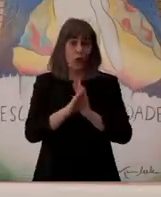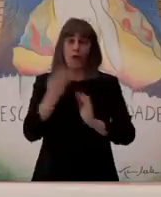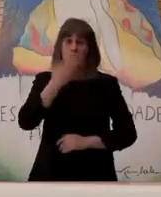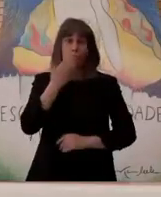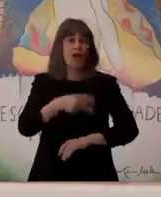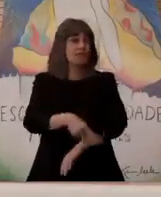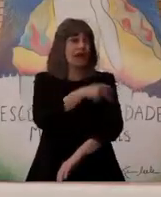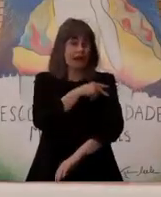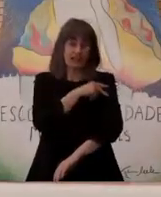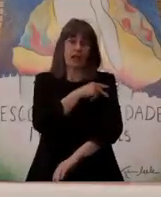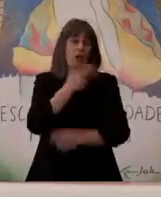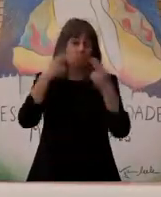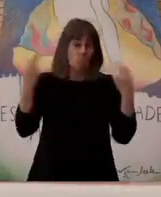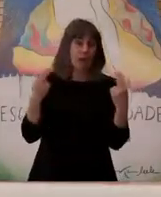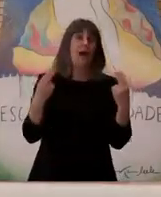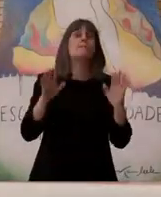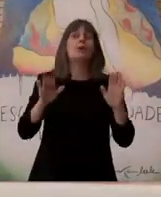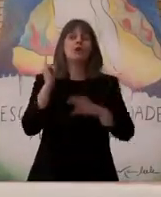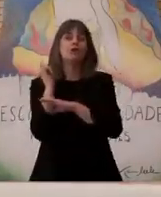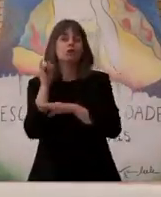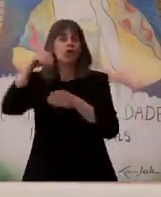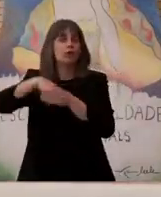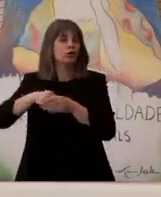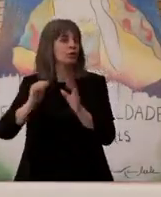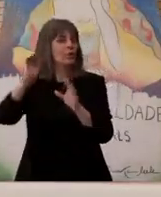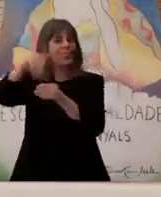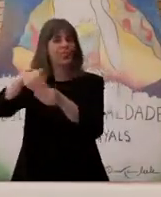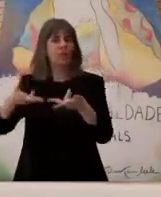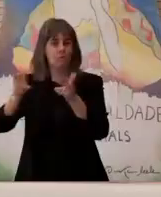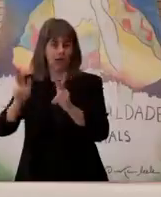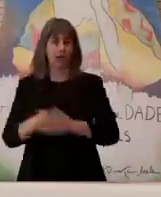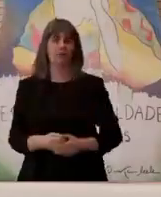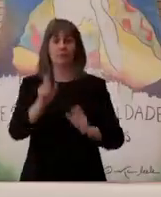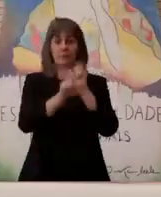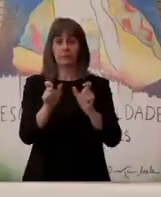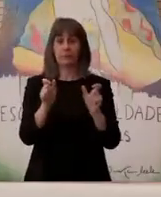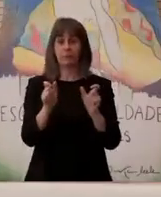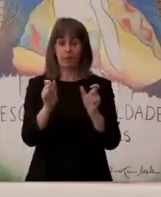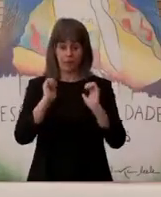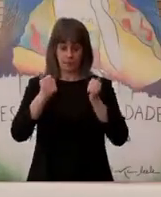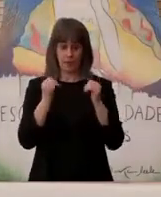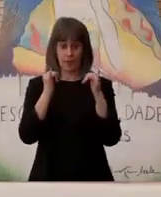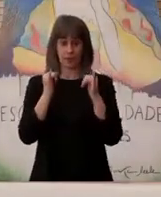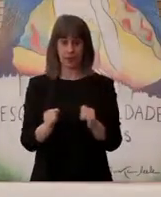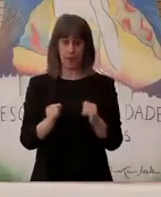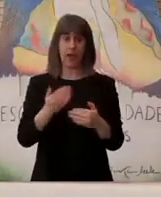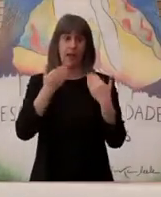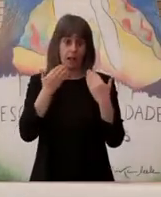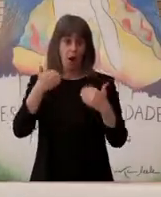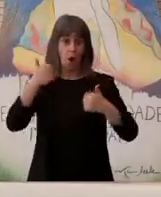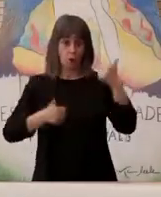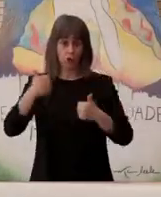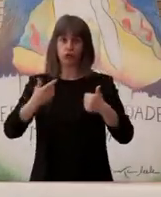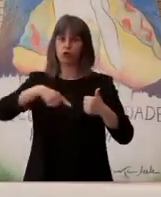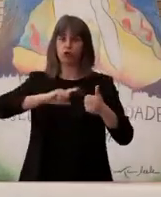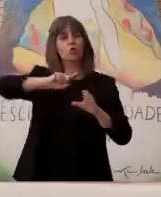de ser un instituto democrático y que las personas que llegábamos por oposición éramos en escollar plazas primeros porque teníamos